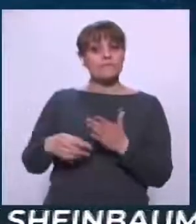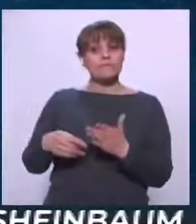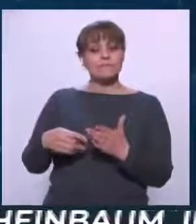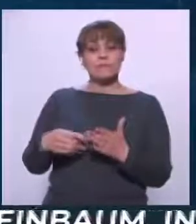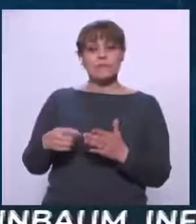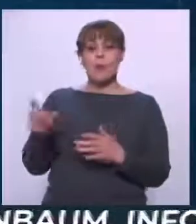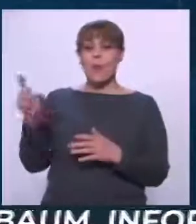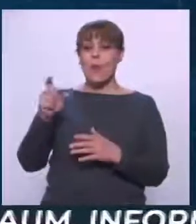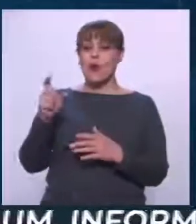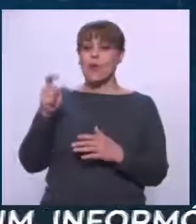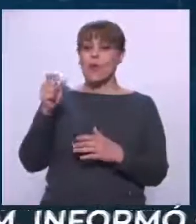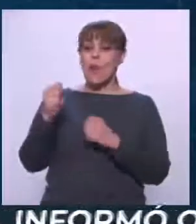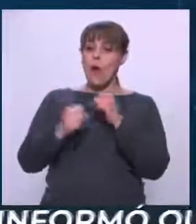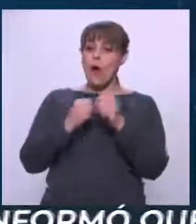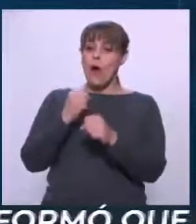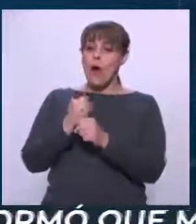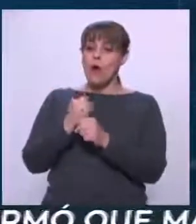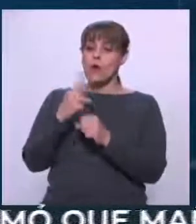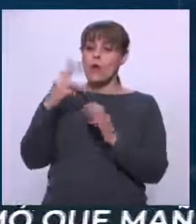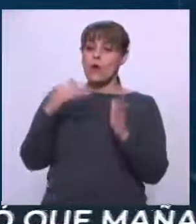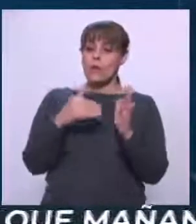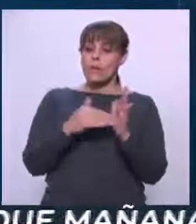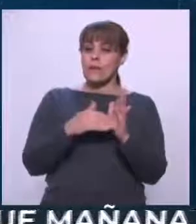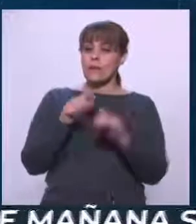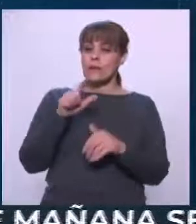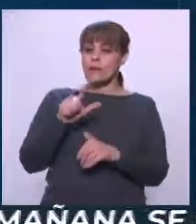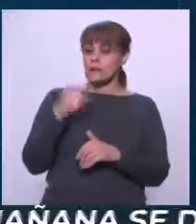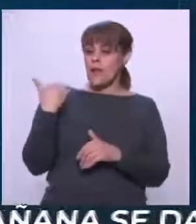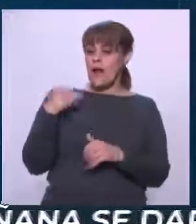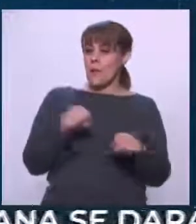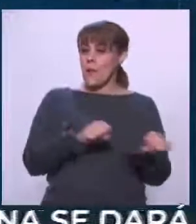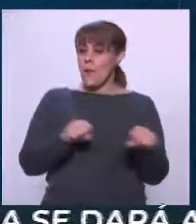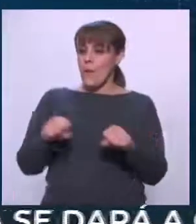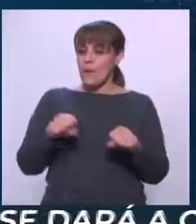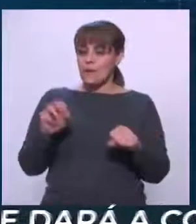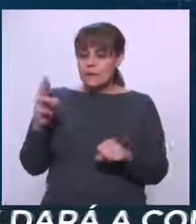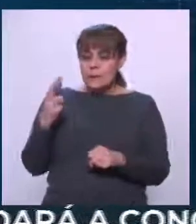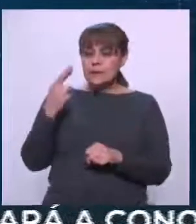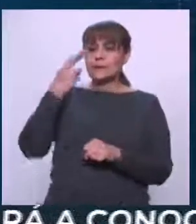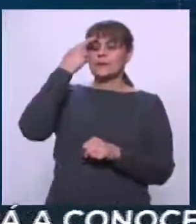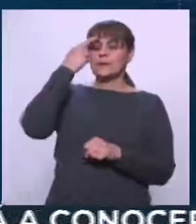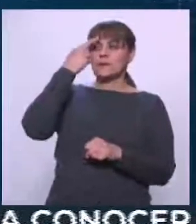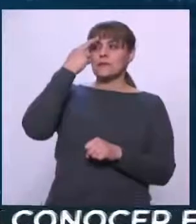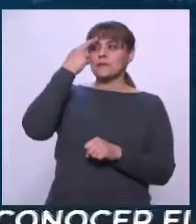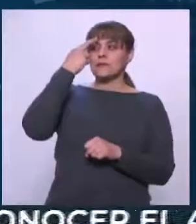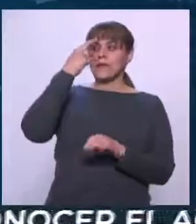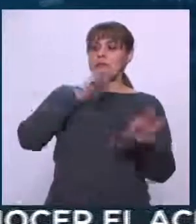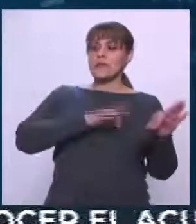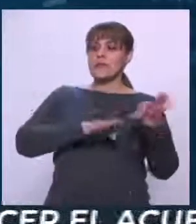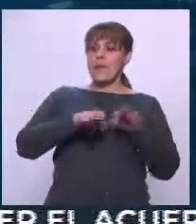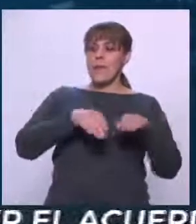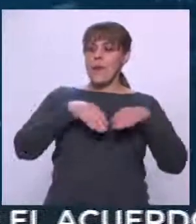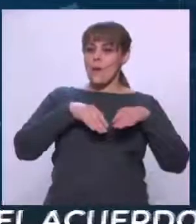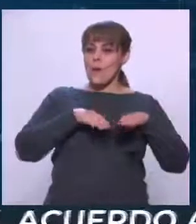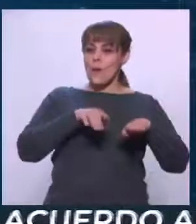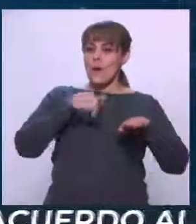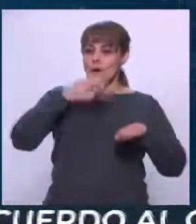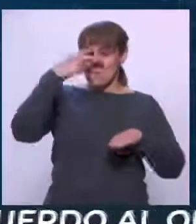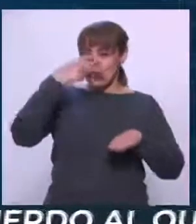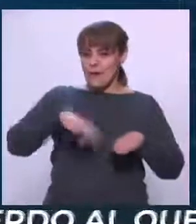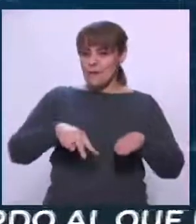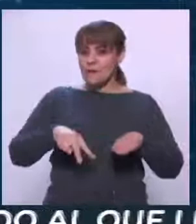de 2017 nos volvió a recordar las condiciones de precariedad del trabajo textil en